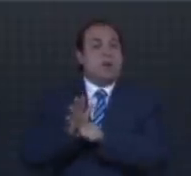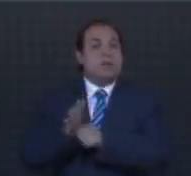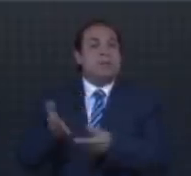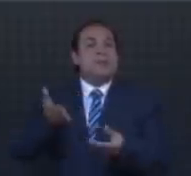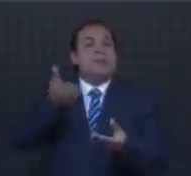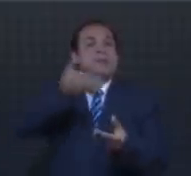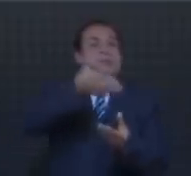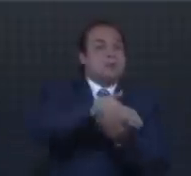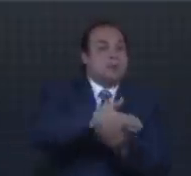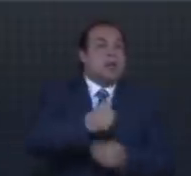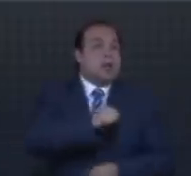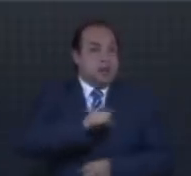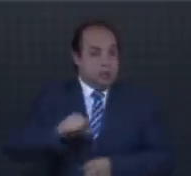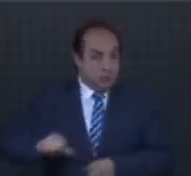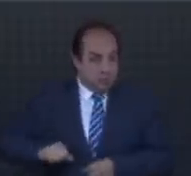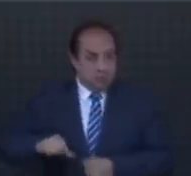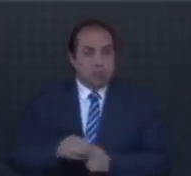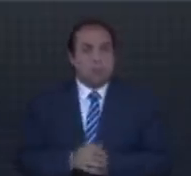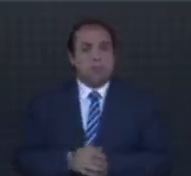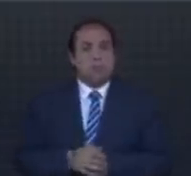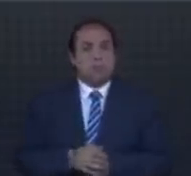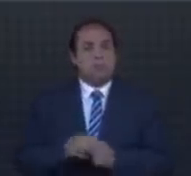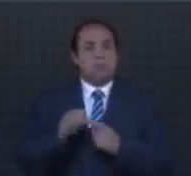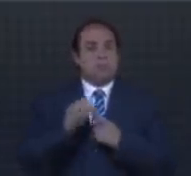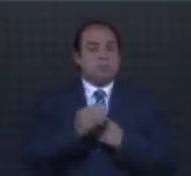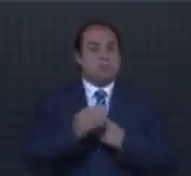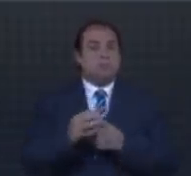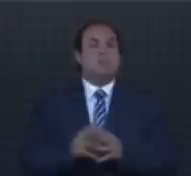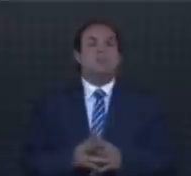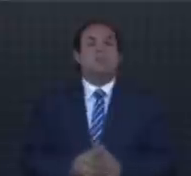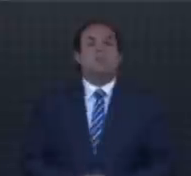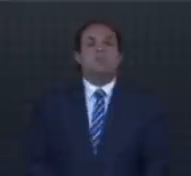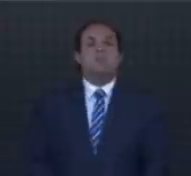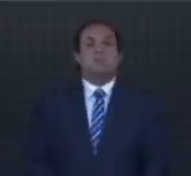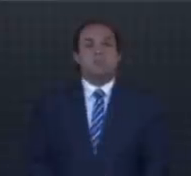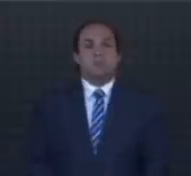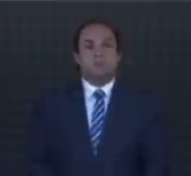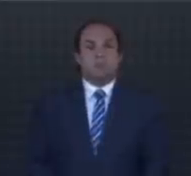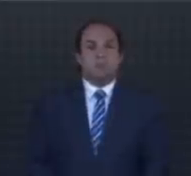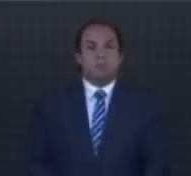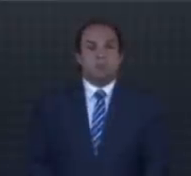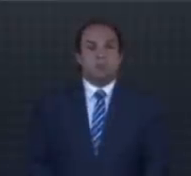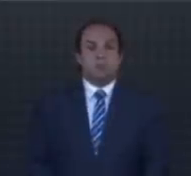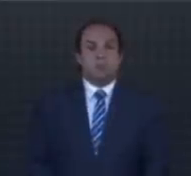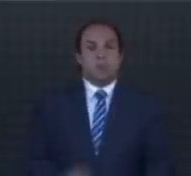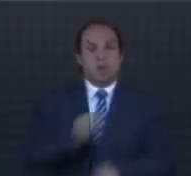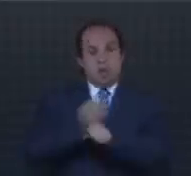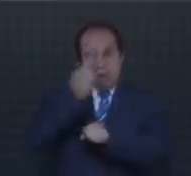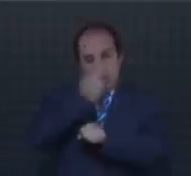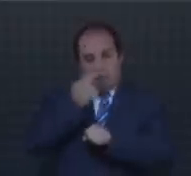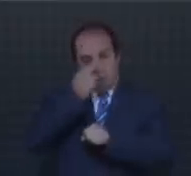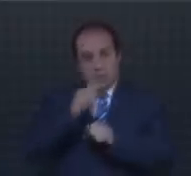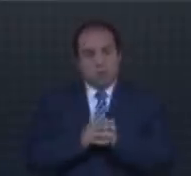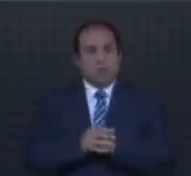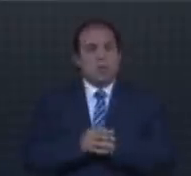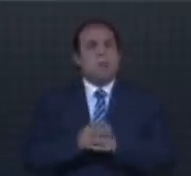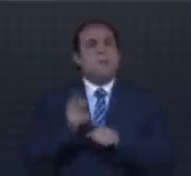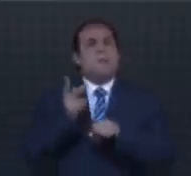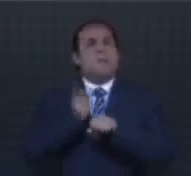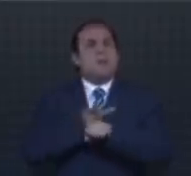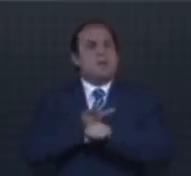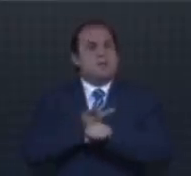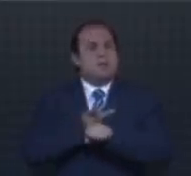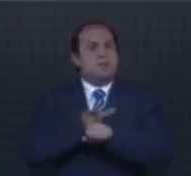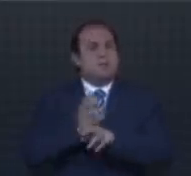los alcaldes, que los alcaldes pudieran entrar al Congreso. Entonces, vamos a cotejar los hechos para ver qué